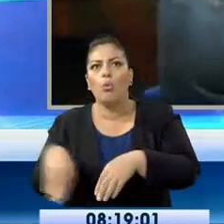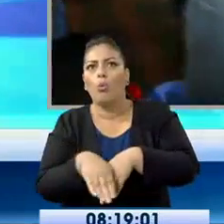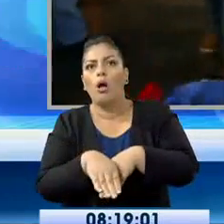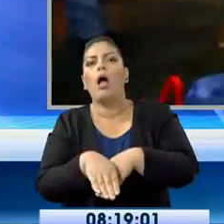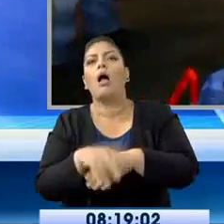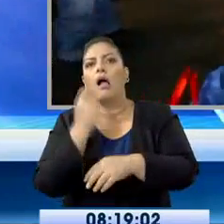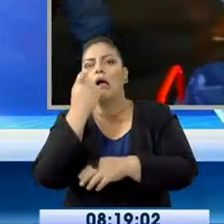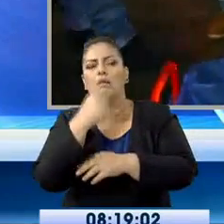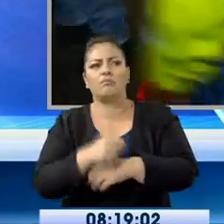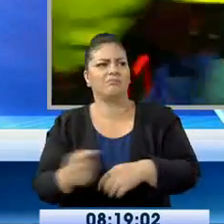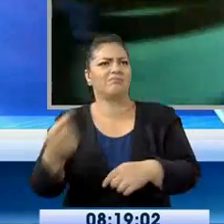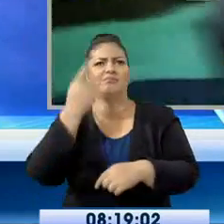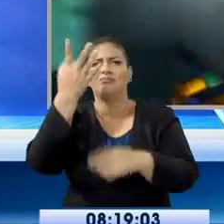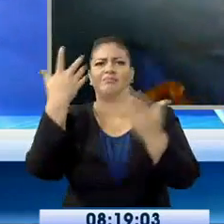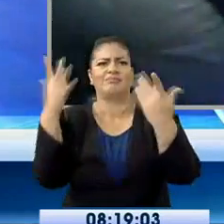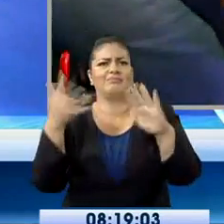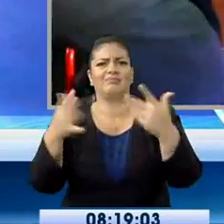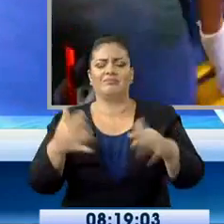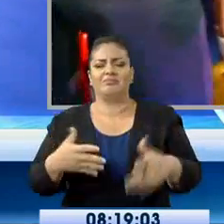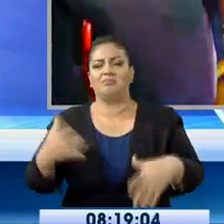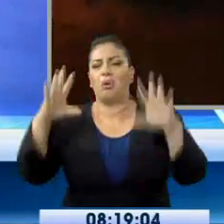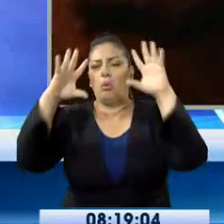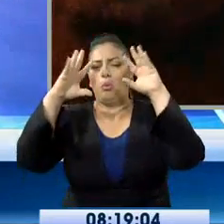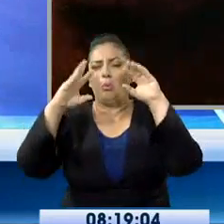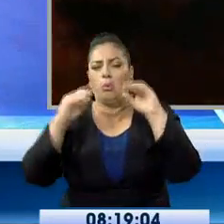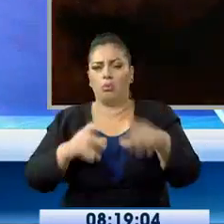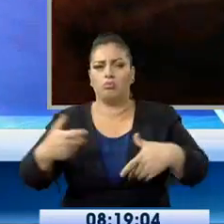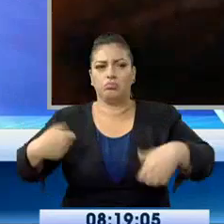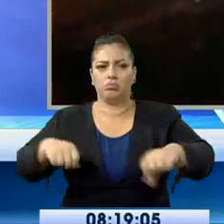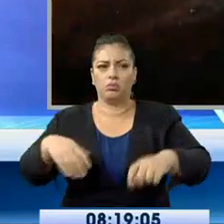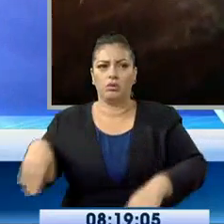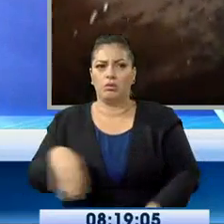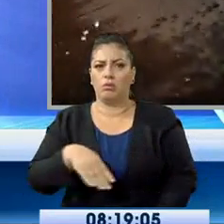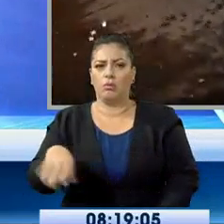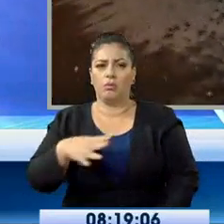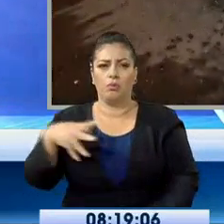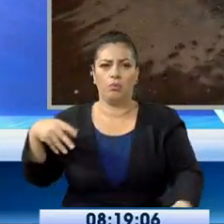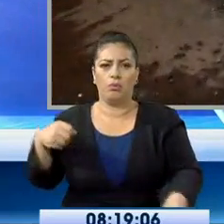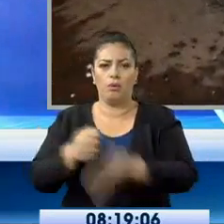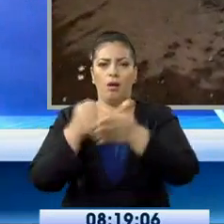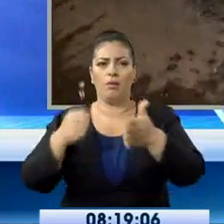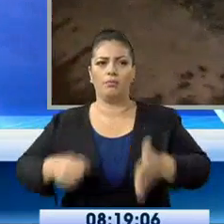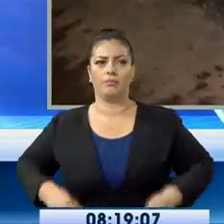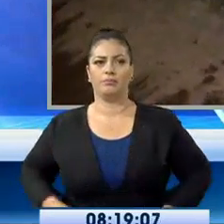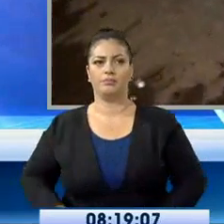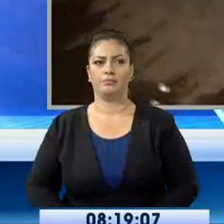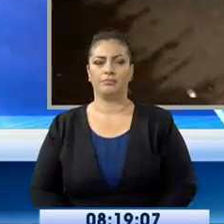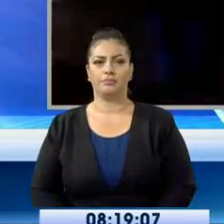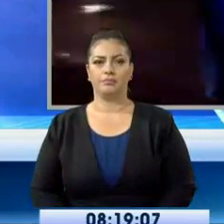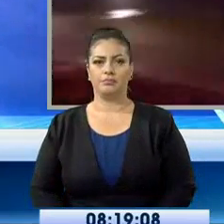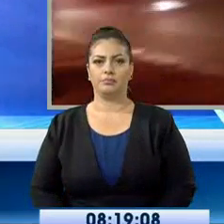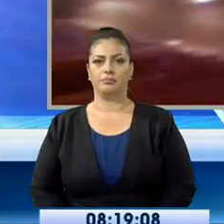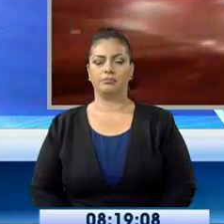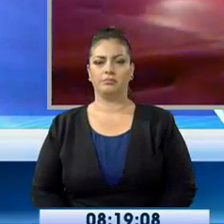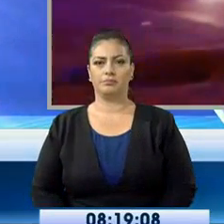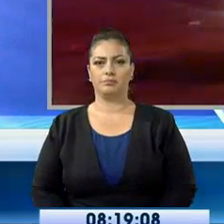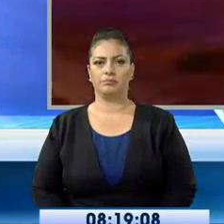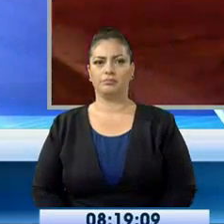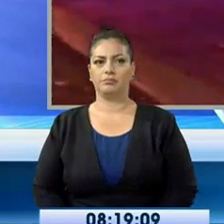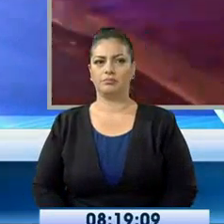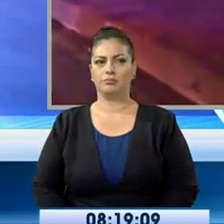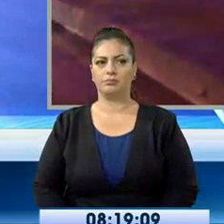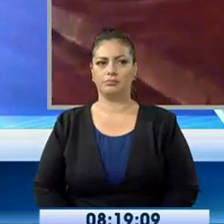ves y la luz es deficiente, a lo mejor, aunque esa autopista es bien iluminada. Es bien iluminada esa autopista, Rosalén. No se